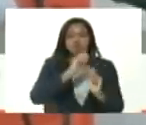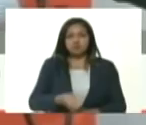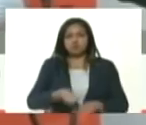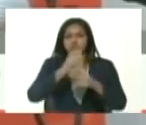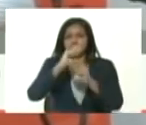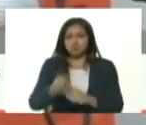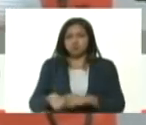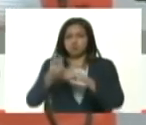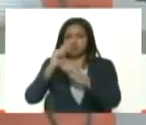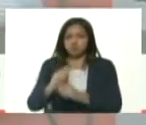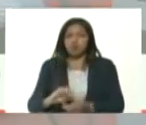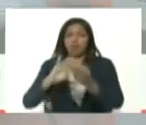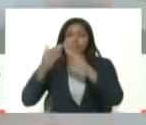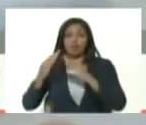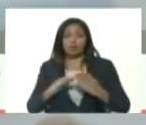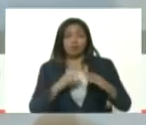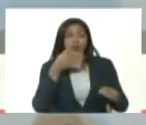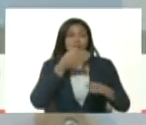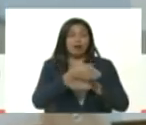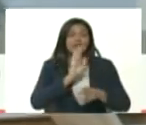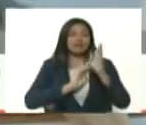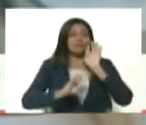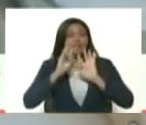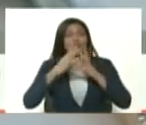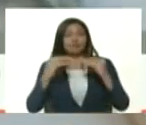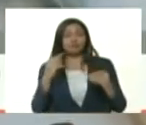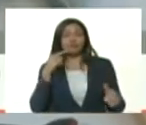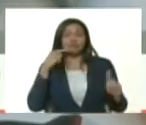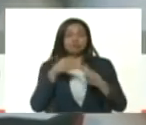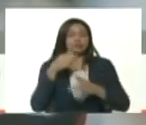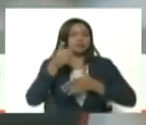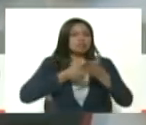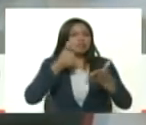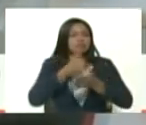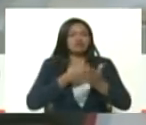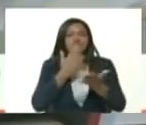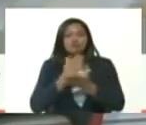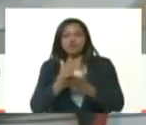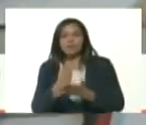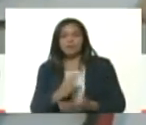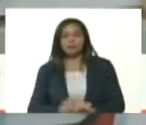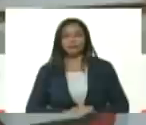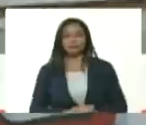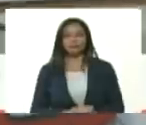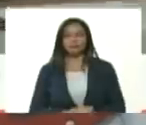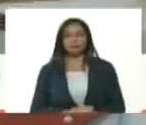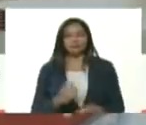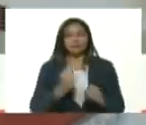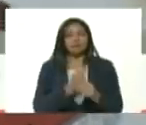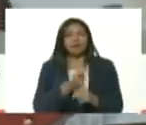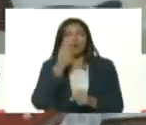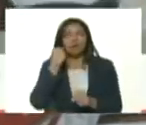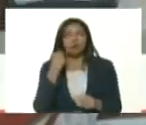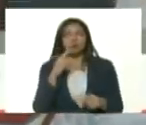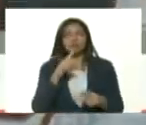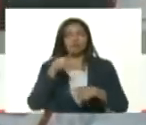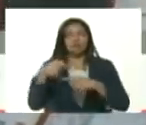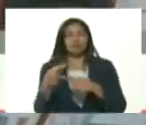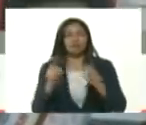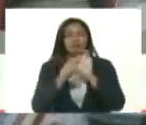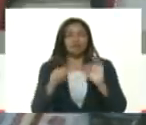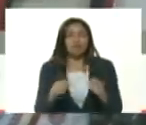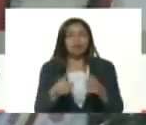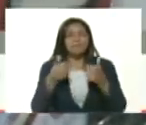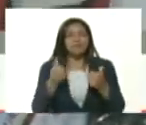de la comunidad. Sí, señor. Usted nos hizo énfasis, mi comandante en jefe, de que el trabajador y la trabajadora fuera muy